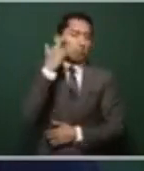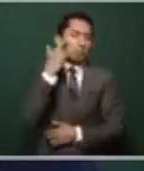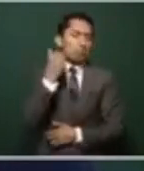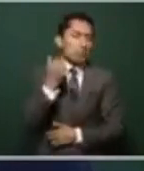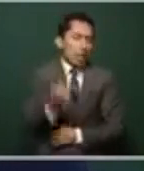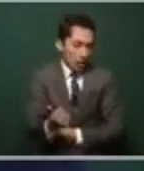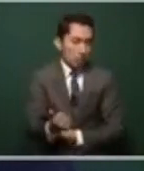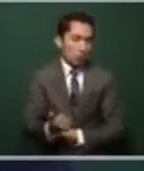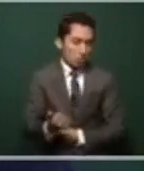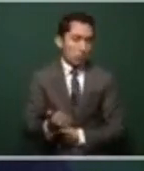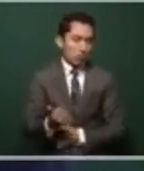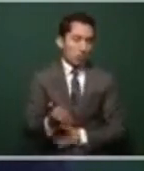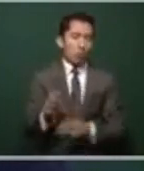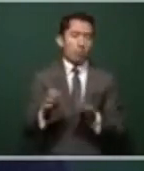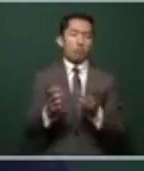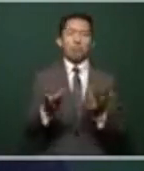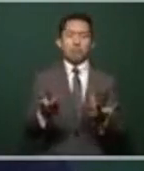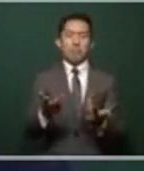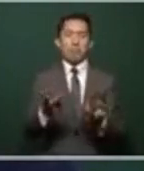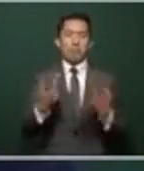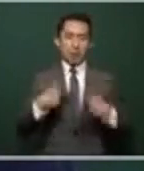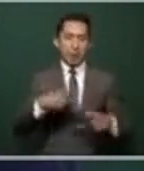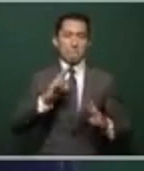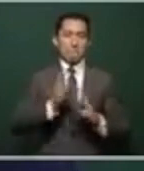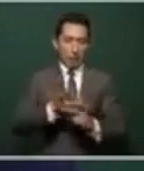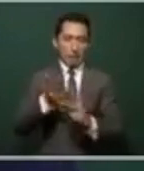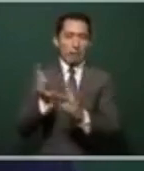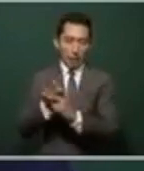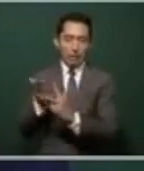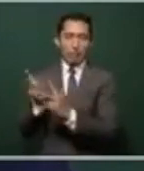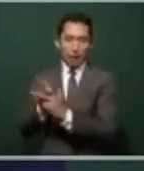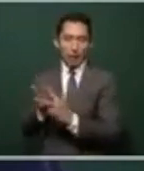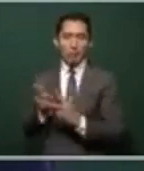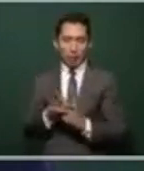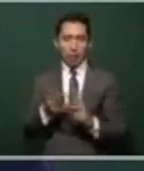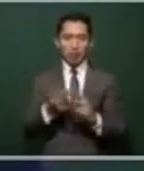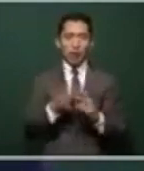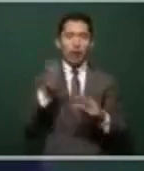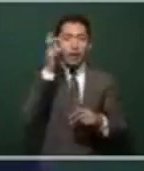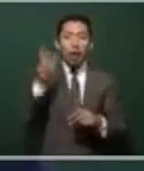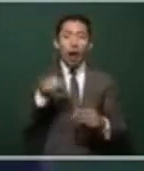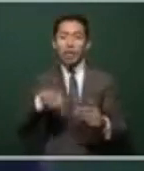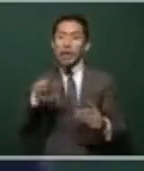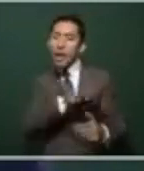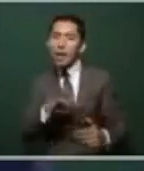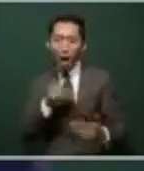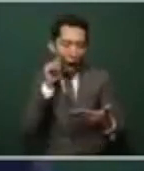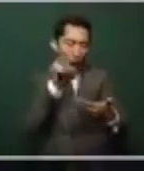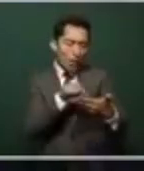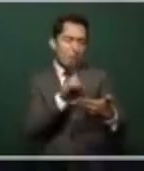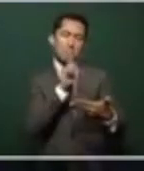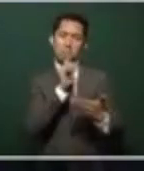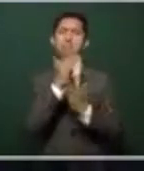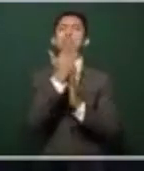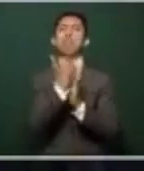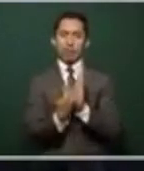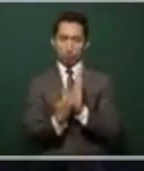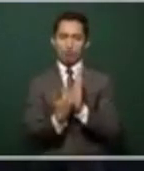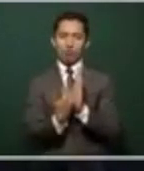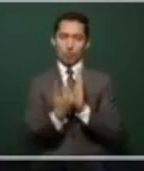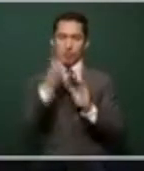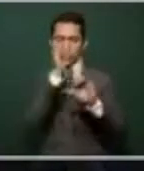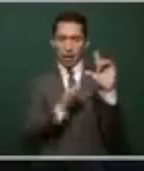En el caso de homicidios, es de los estados con menos homicidios, ¿sí?, en el país.